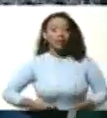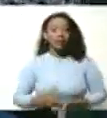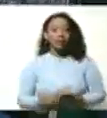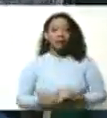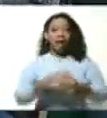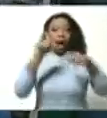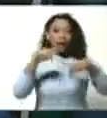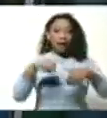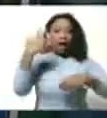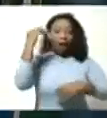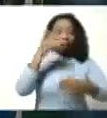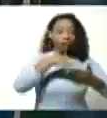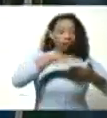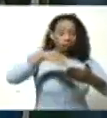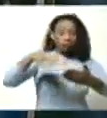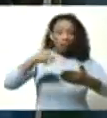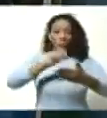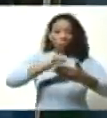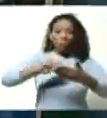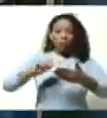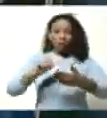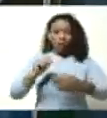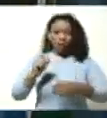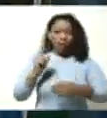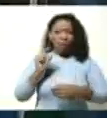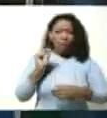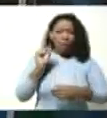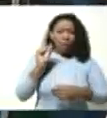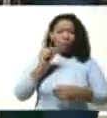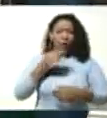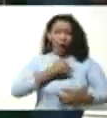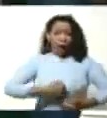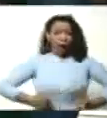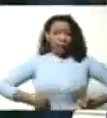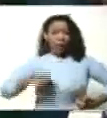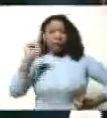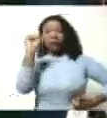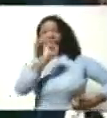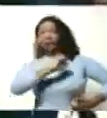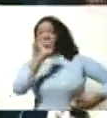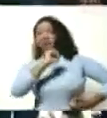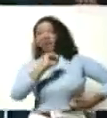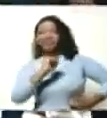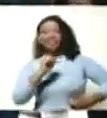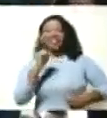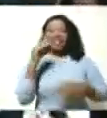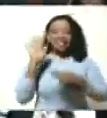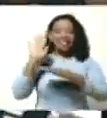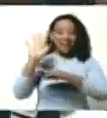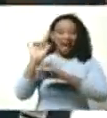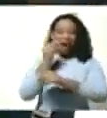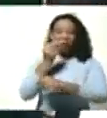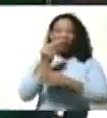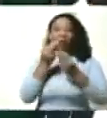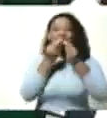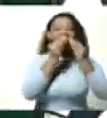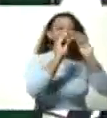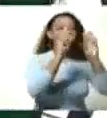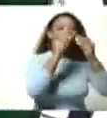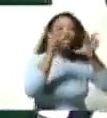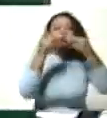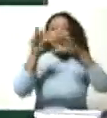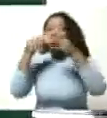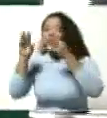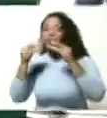están coloreando. Ya deben tener un poquito de hambre, ¿verdad? Sí, bueno, ya vas a comer. Un beso para todos y para todas.